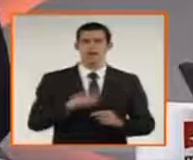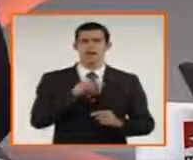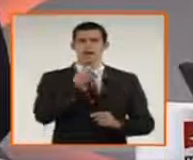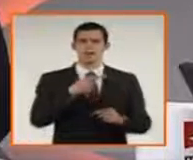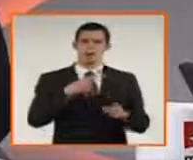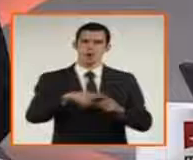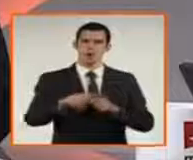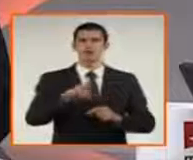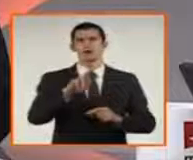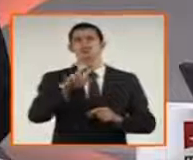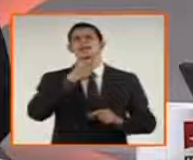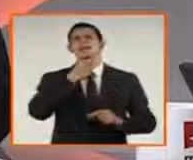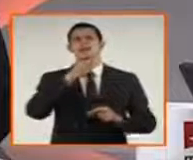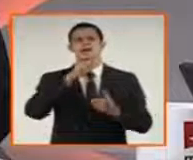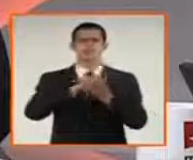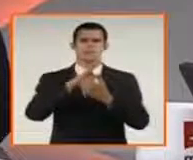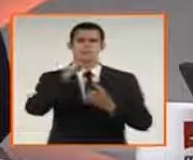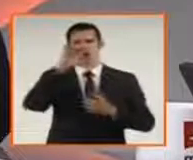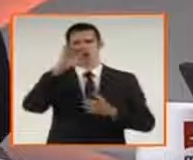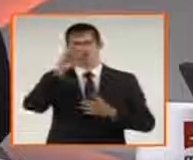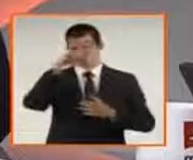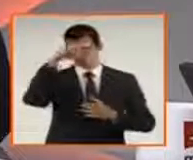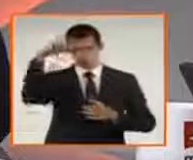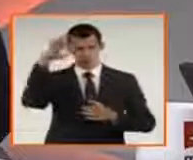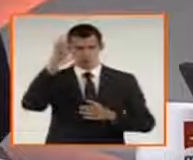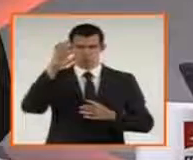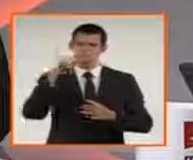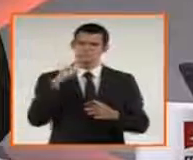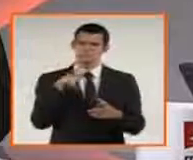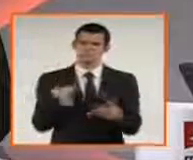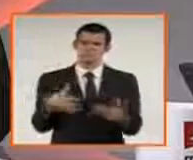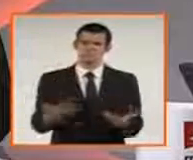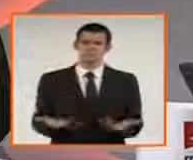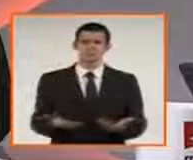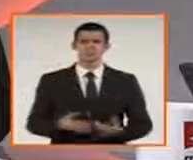Dice el proyecto que el alimentante no puede exigir el reembolso